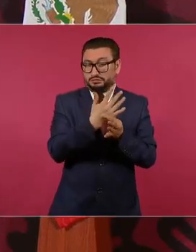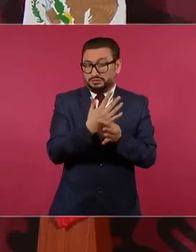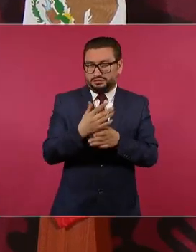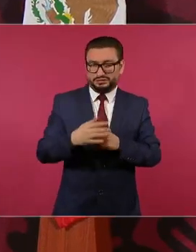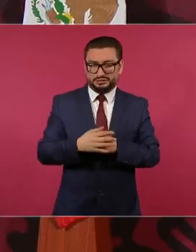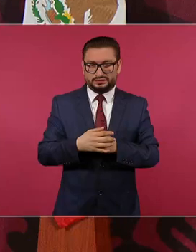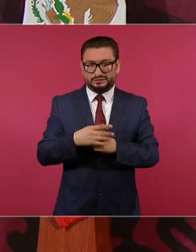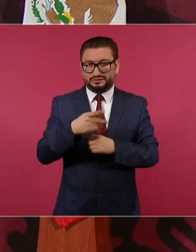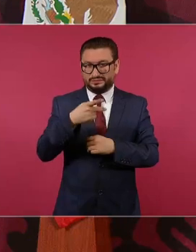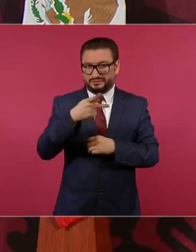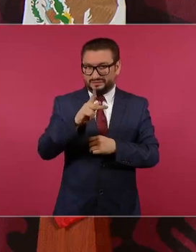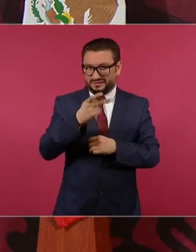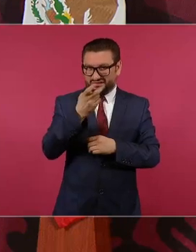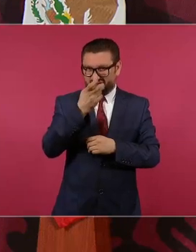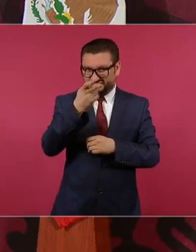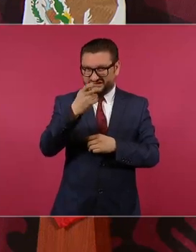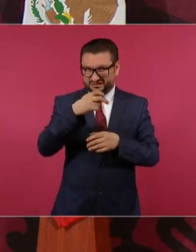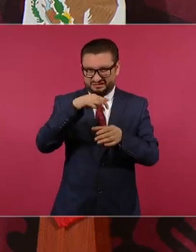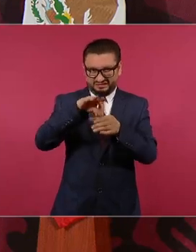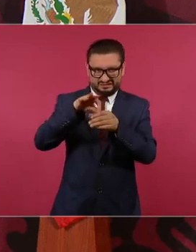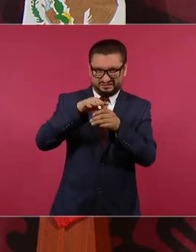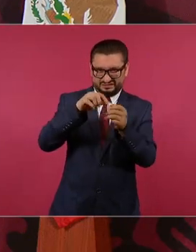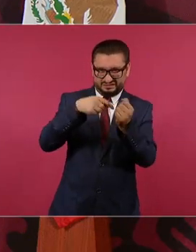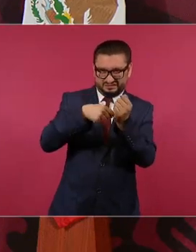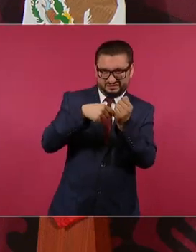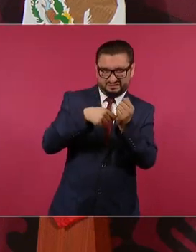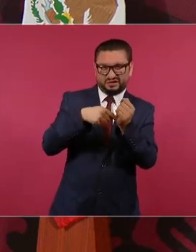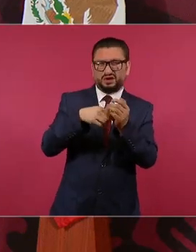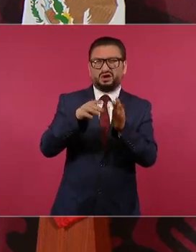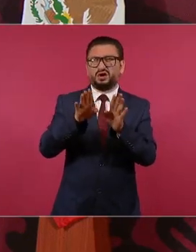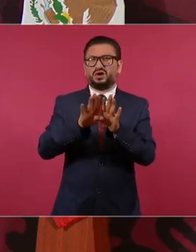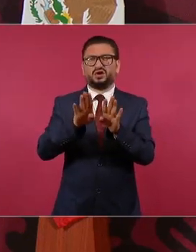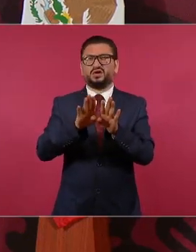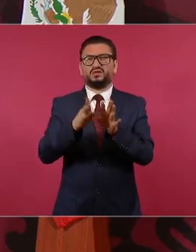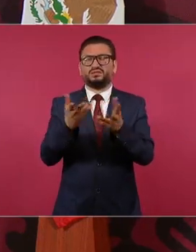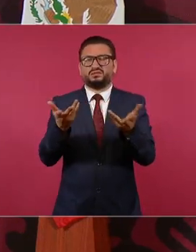Pero todos esos votos ocultos, o sea, como si fuesen